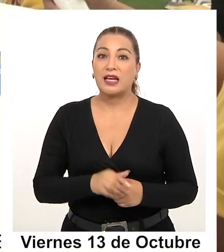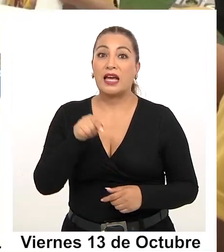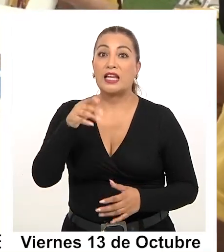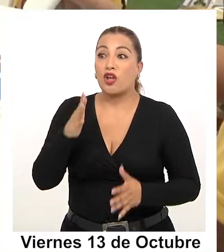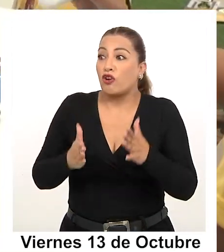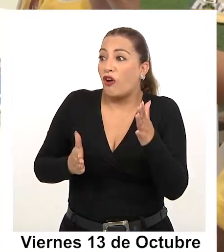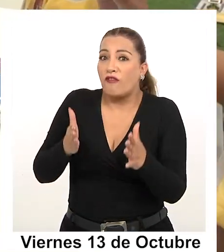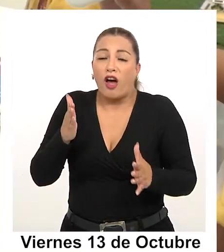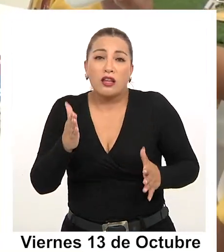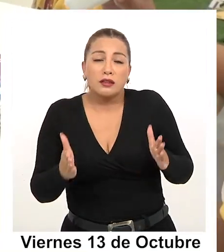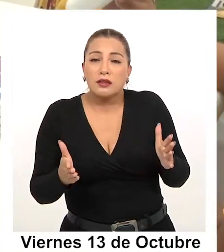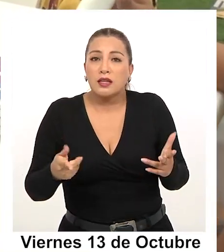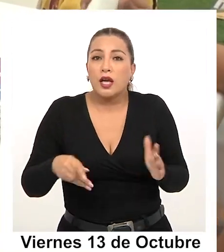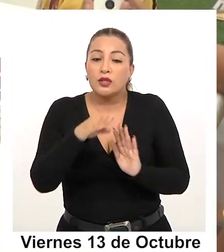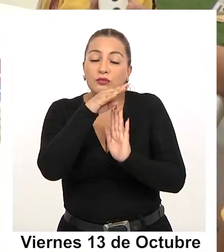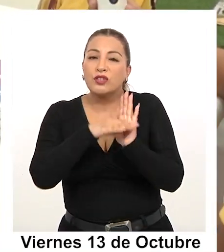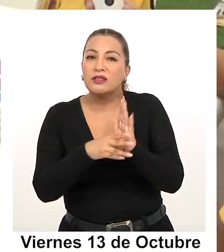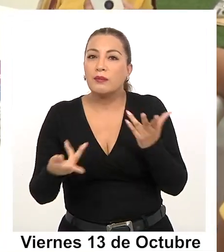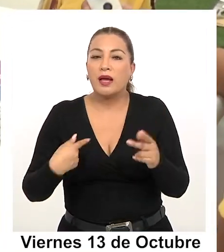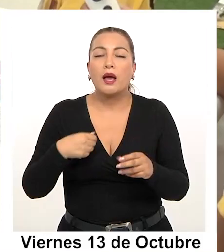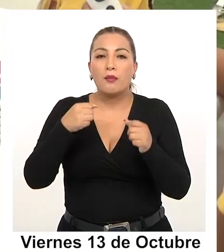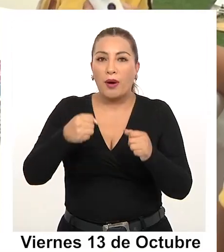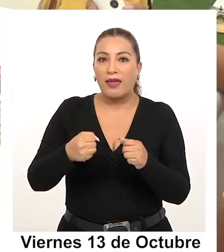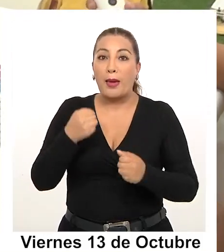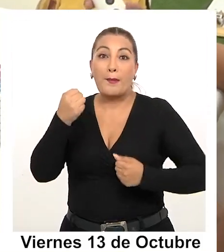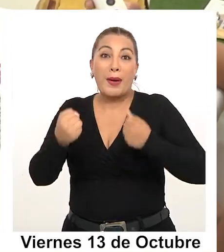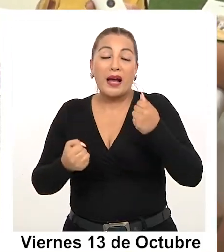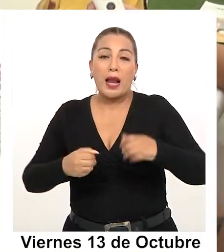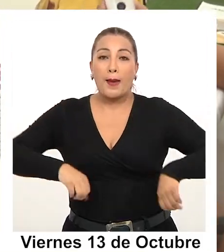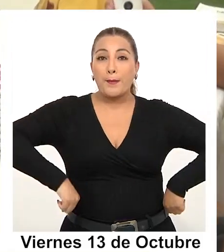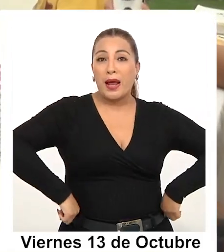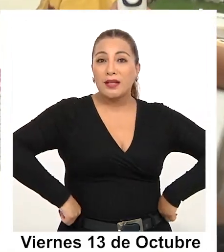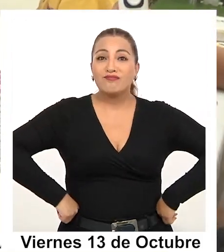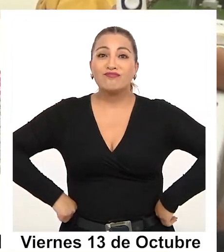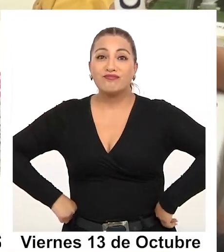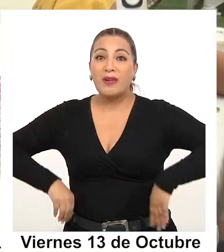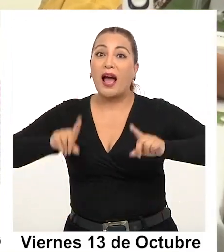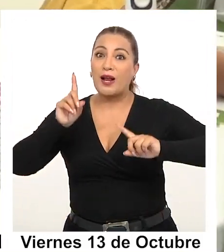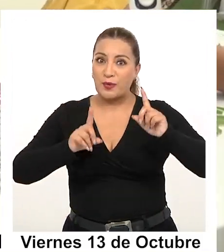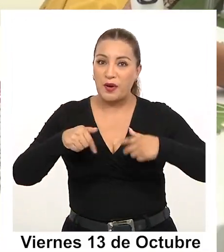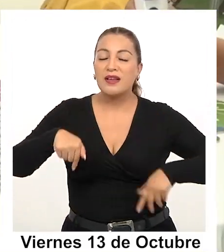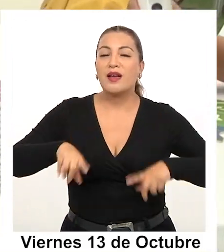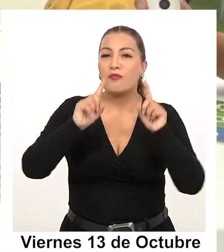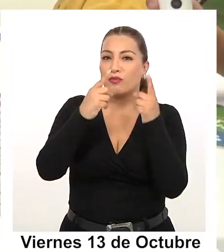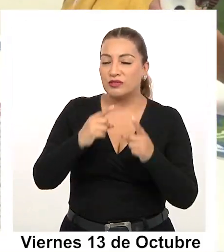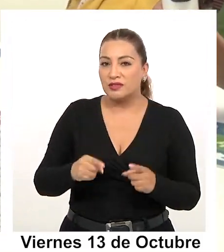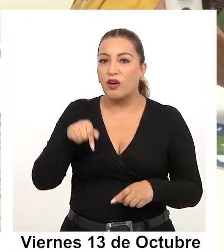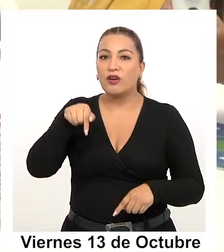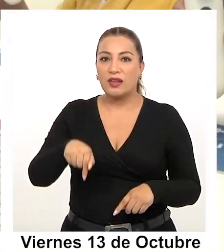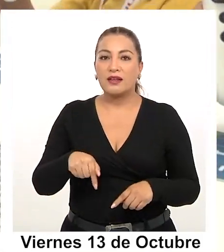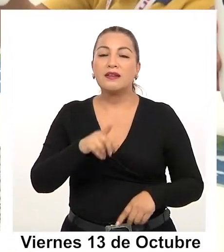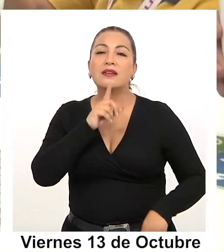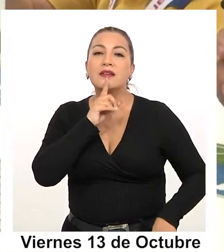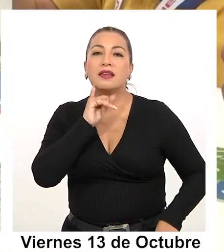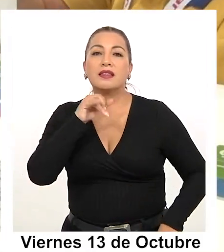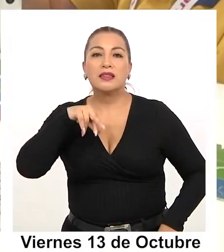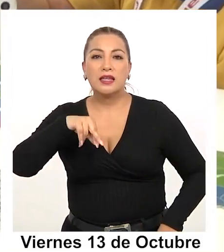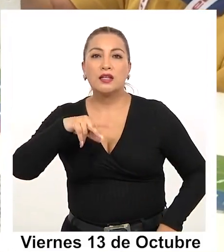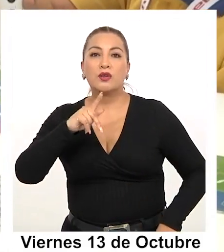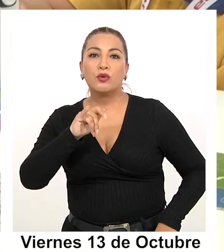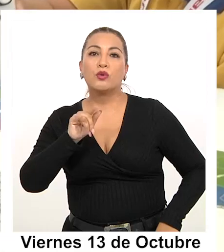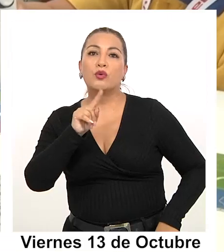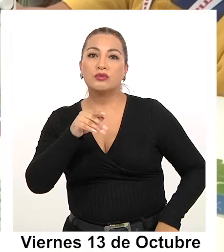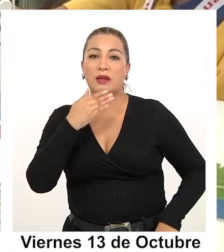estos robots en su programación puedan bailar algunos de los bailes. Hoy día hemos traído los tincus y hemos traído